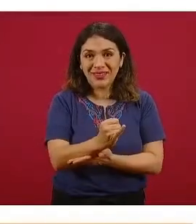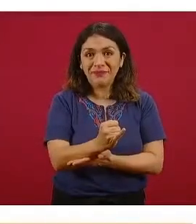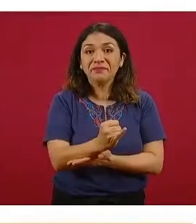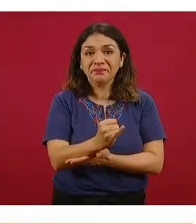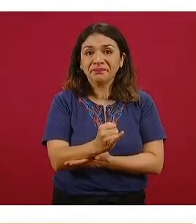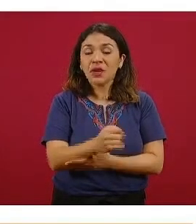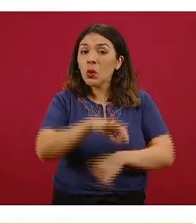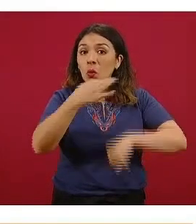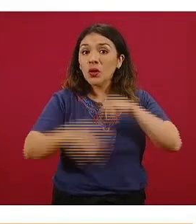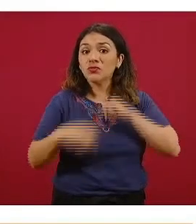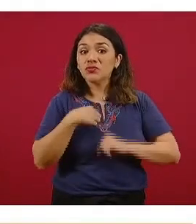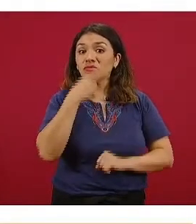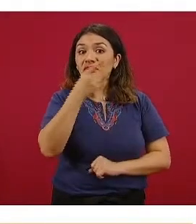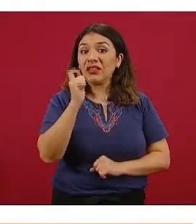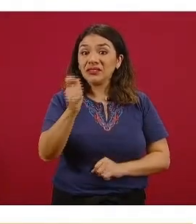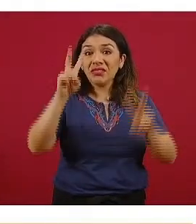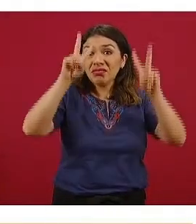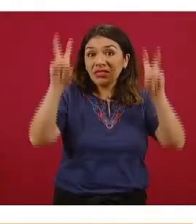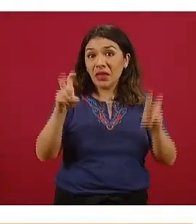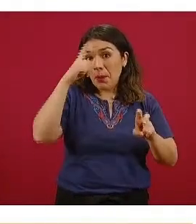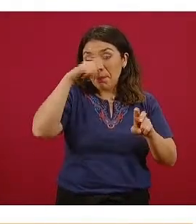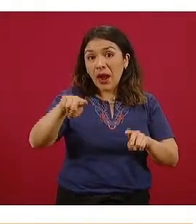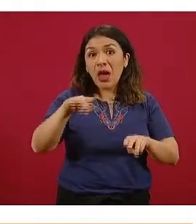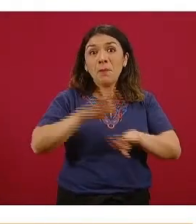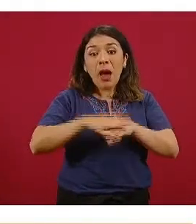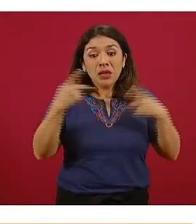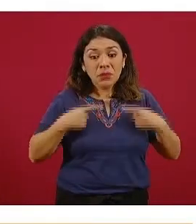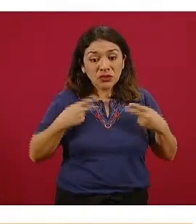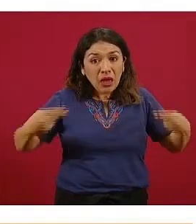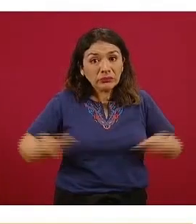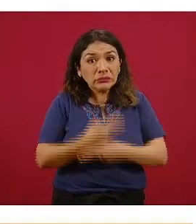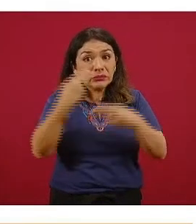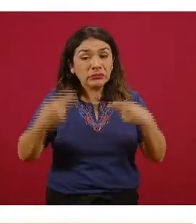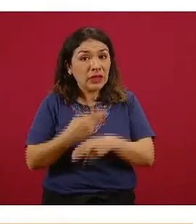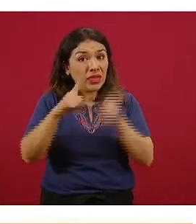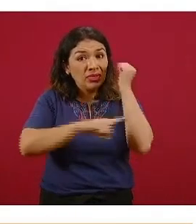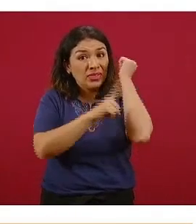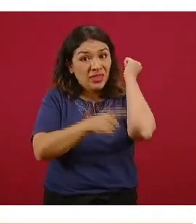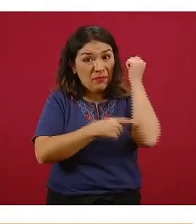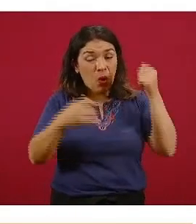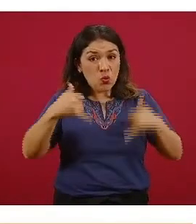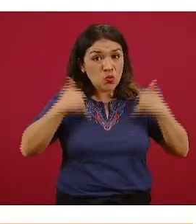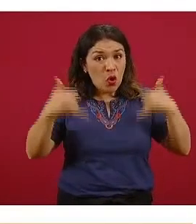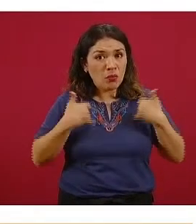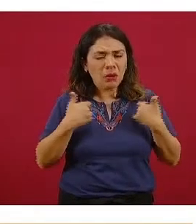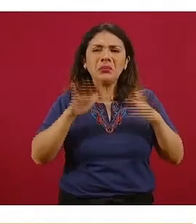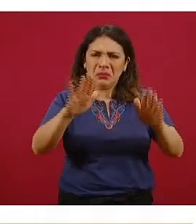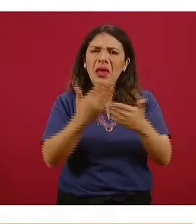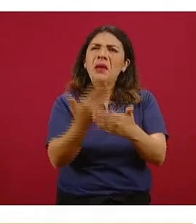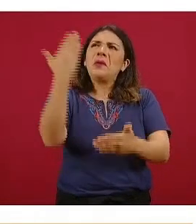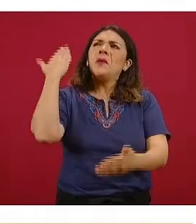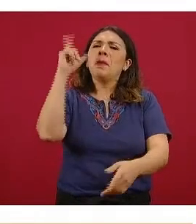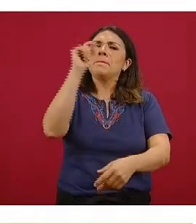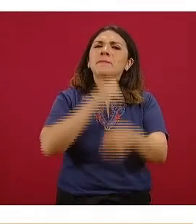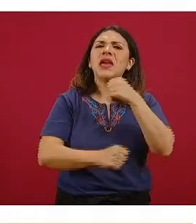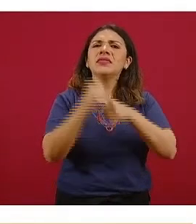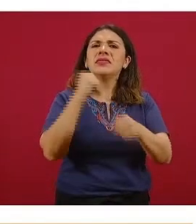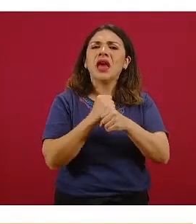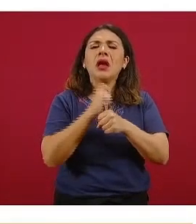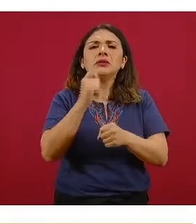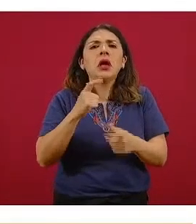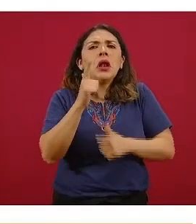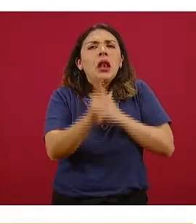Cierro diciendo, no es un tema de crecimiento demográfico el tema del embarazo adolescente. Hace 20 años que